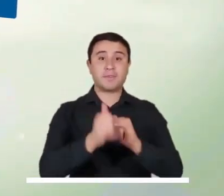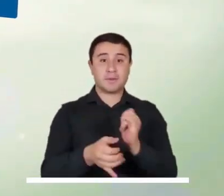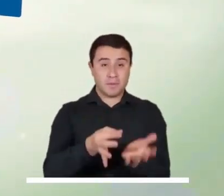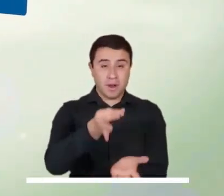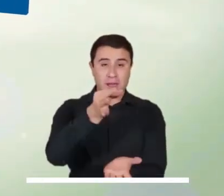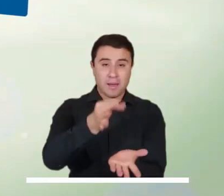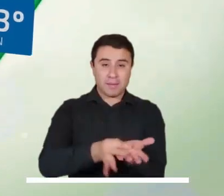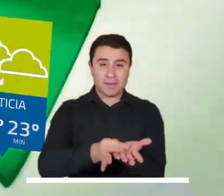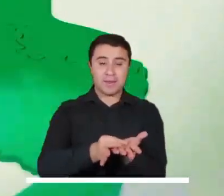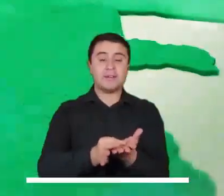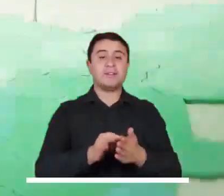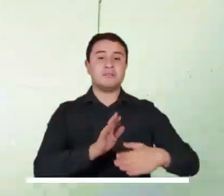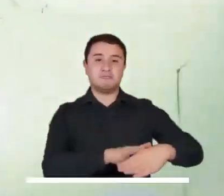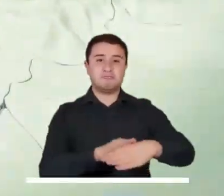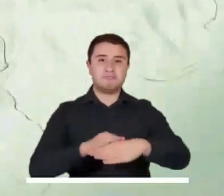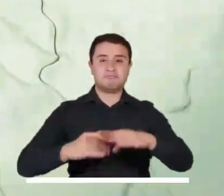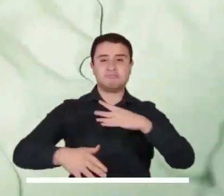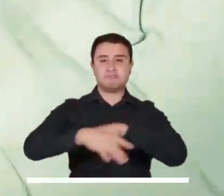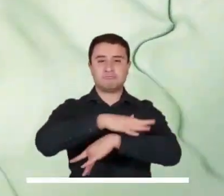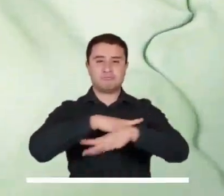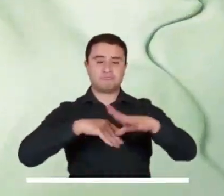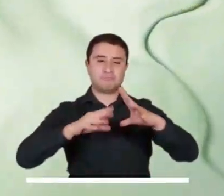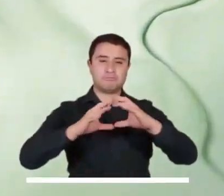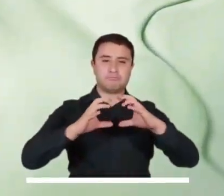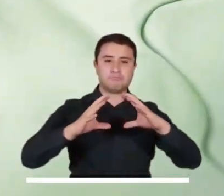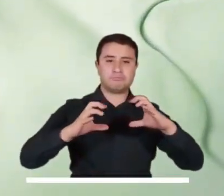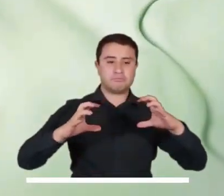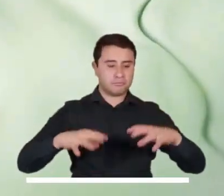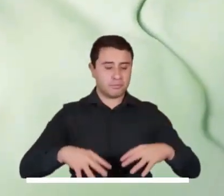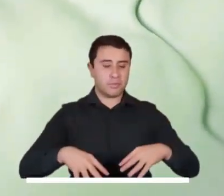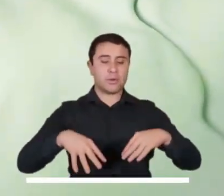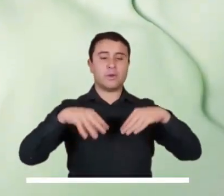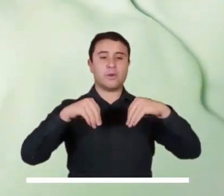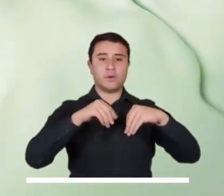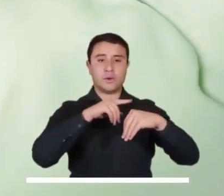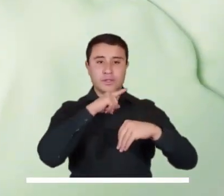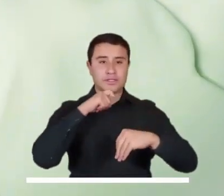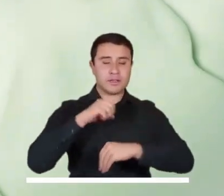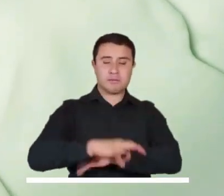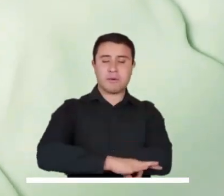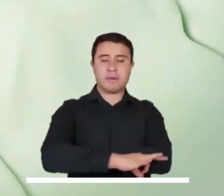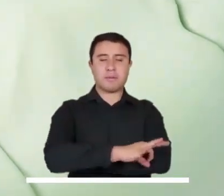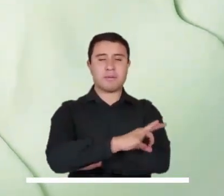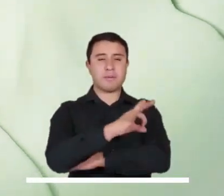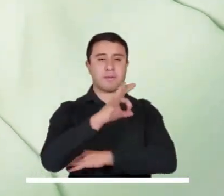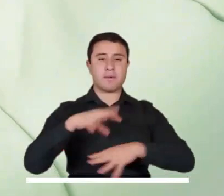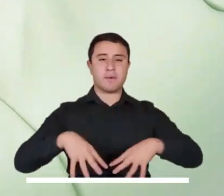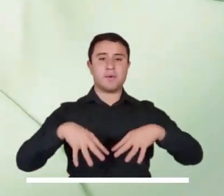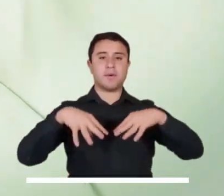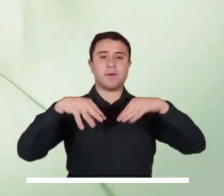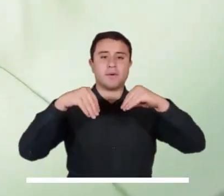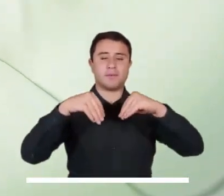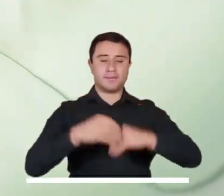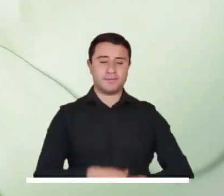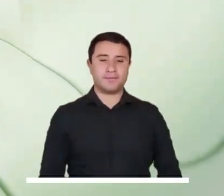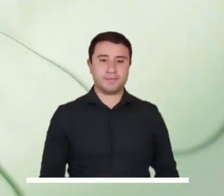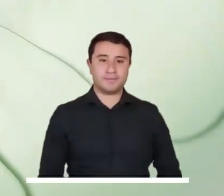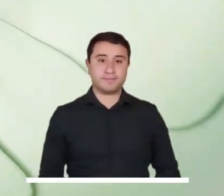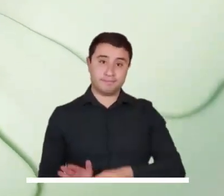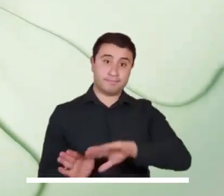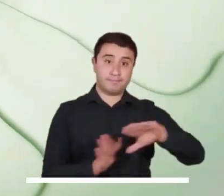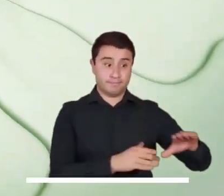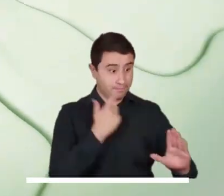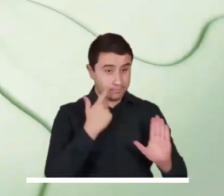el oriente y centro de la región. Finalmente, en la capital del país, los pronósticos anuncian cielo parcialmente